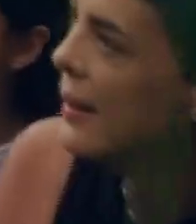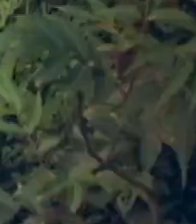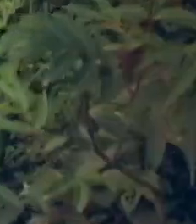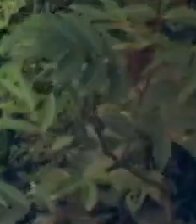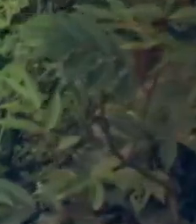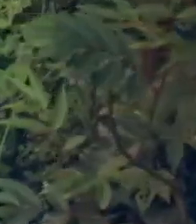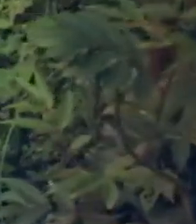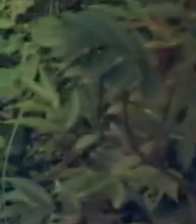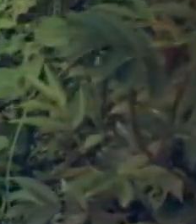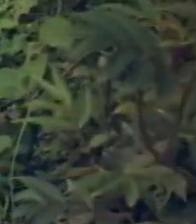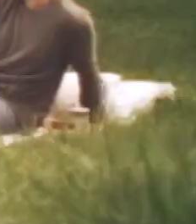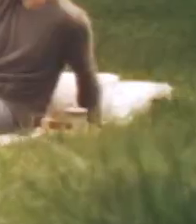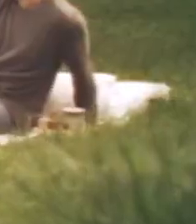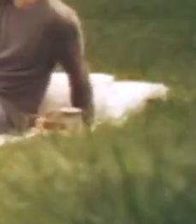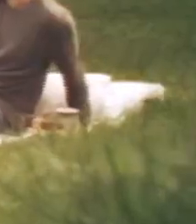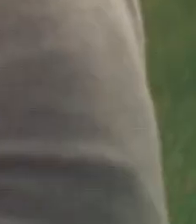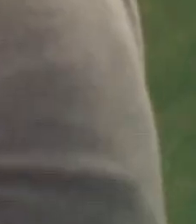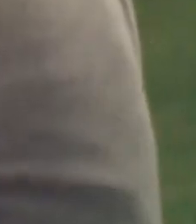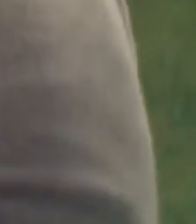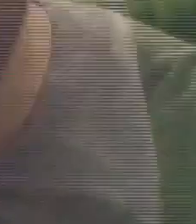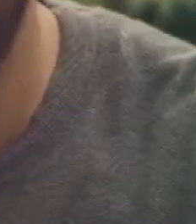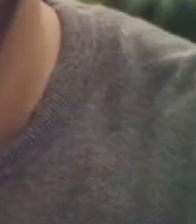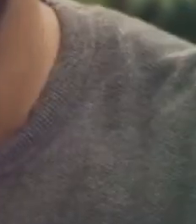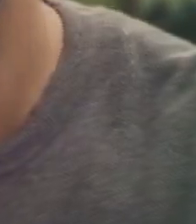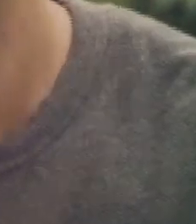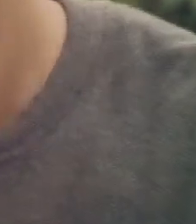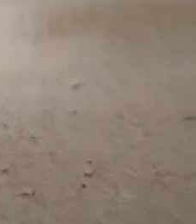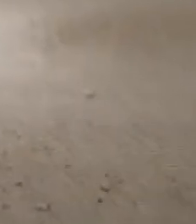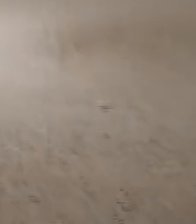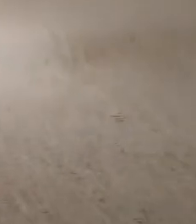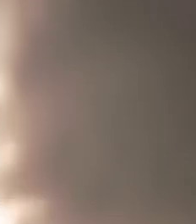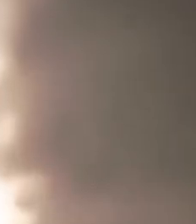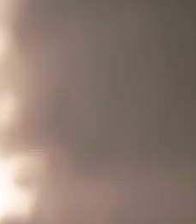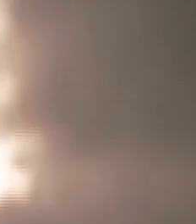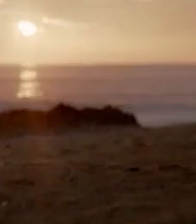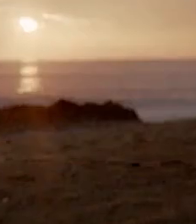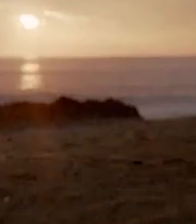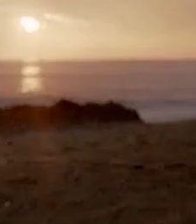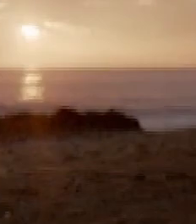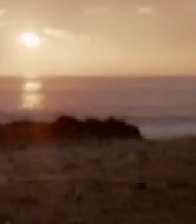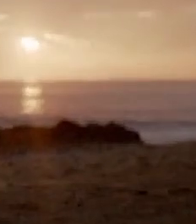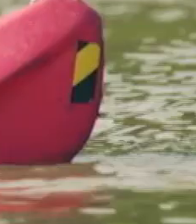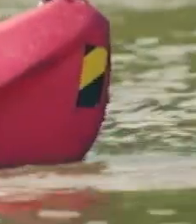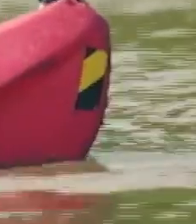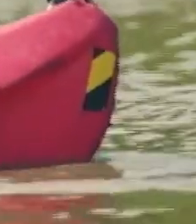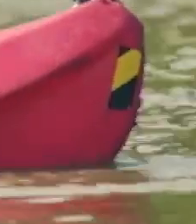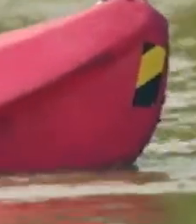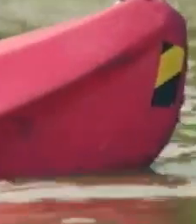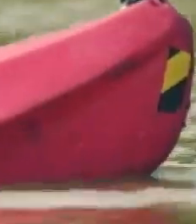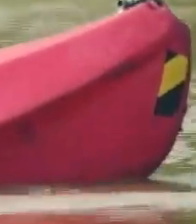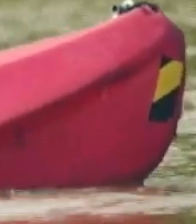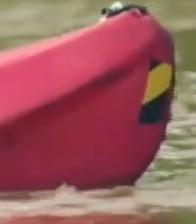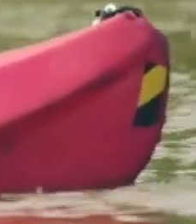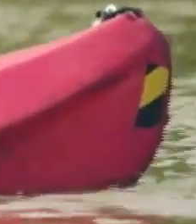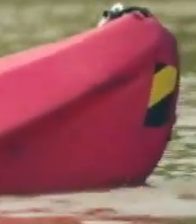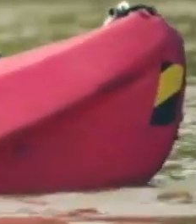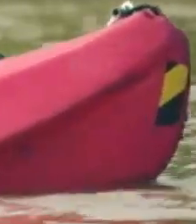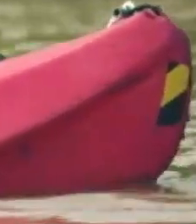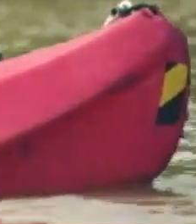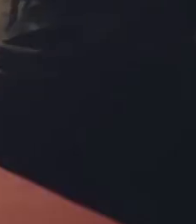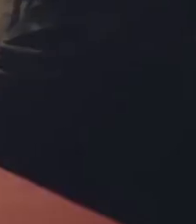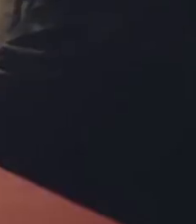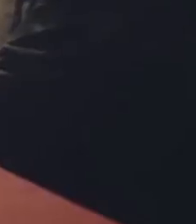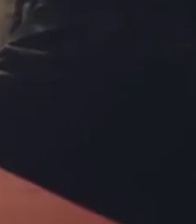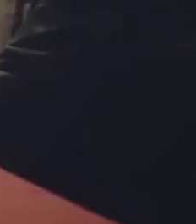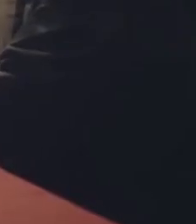que turistea porque amas este país, porque extrañabas el frío de la montaña, ir a la playa o un simple ¿qué? ¡Pura vida! Porque